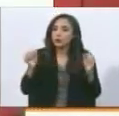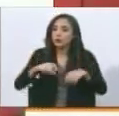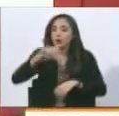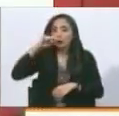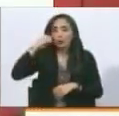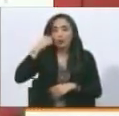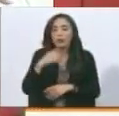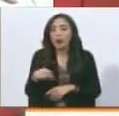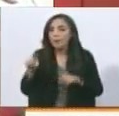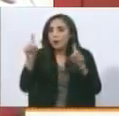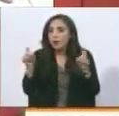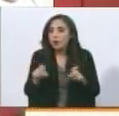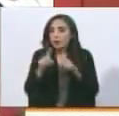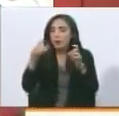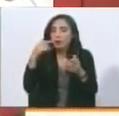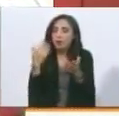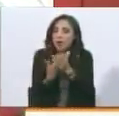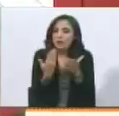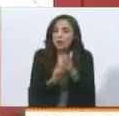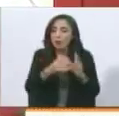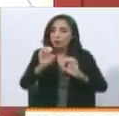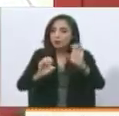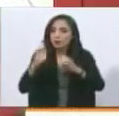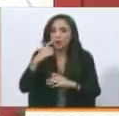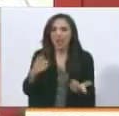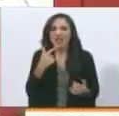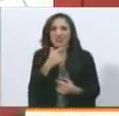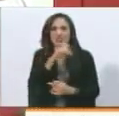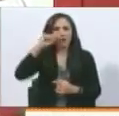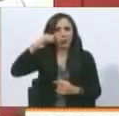tal lado. Está ahí. O sea, ¿cómo decir que no se acuerda?